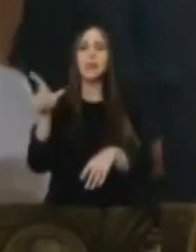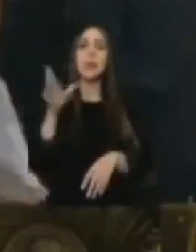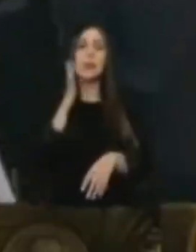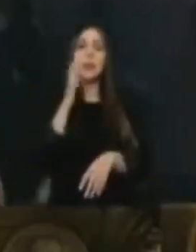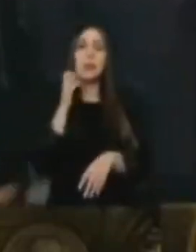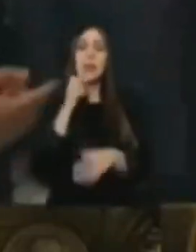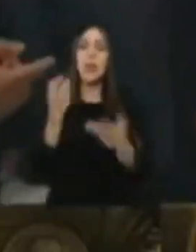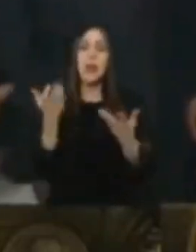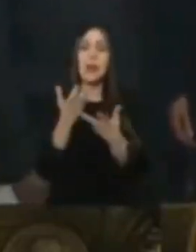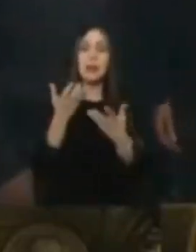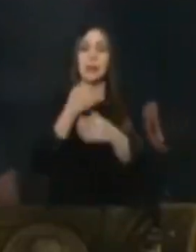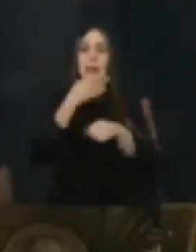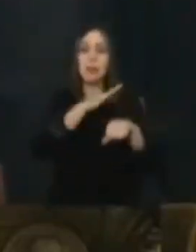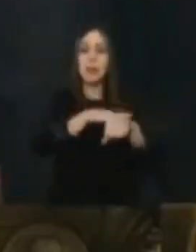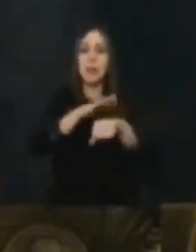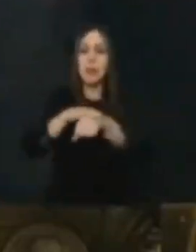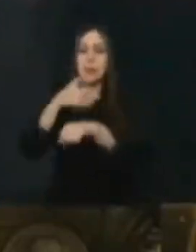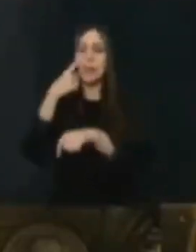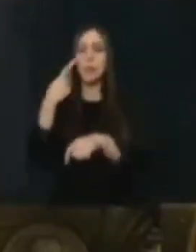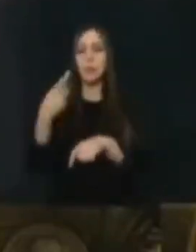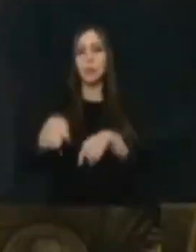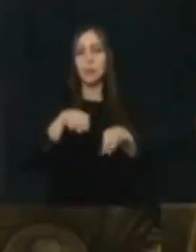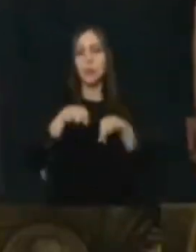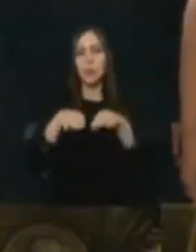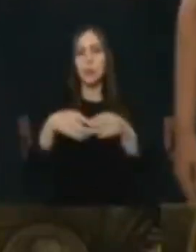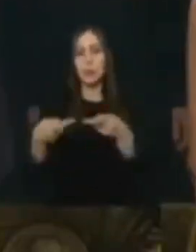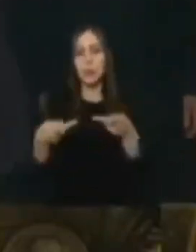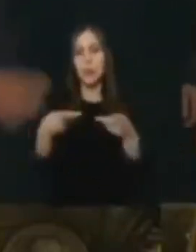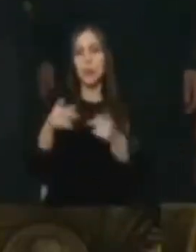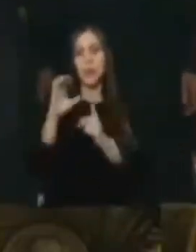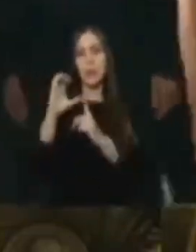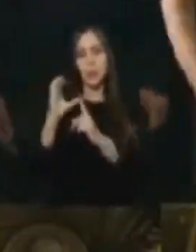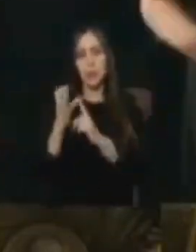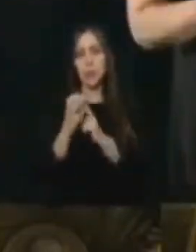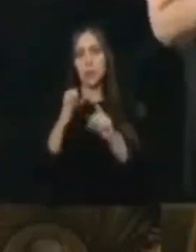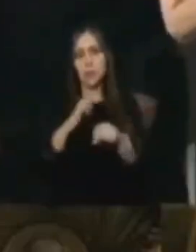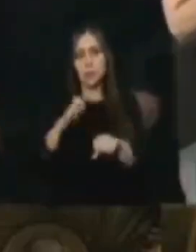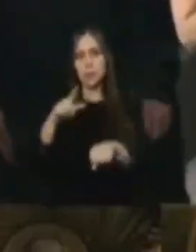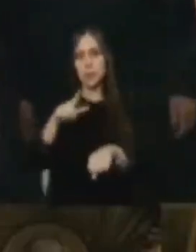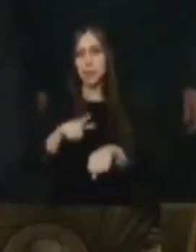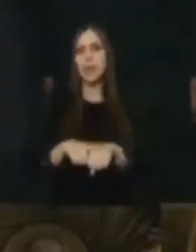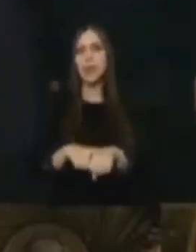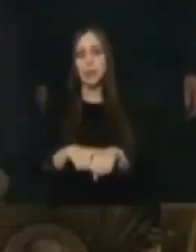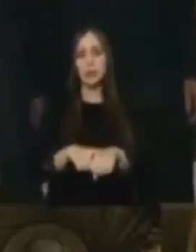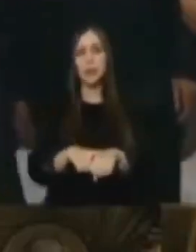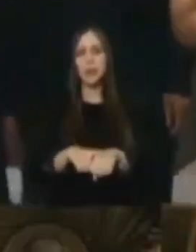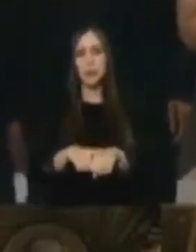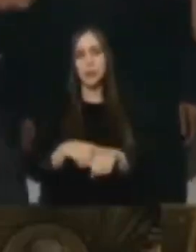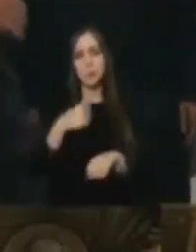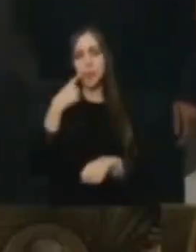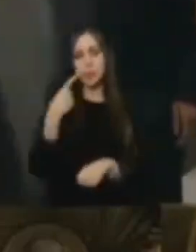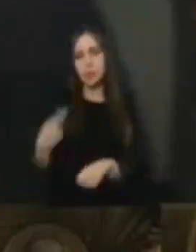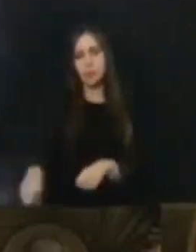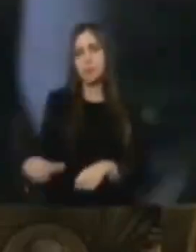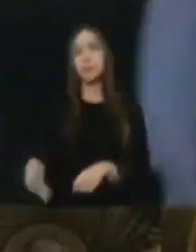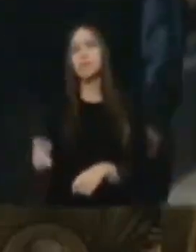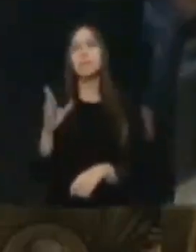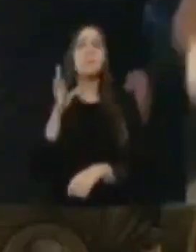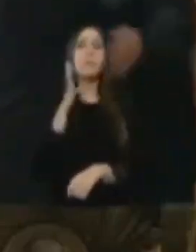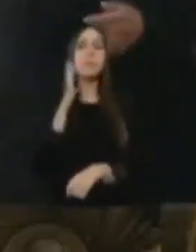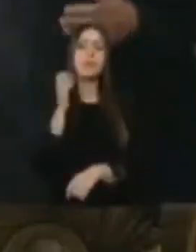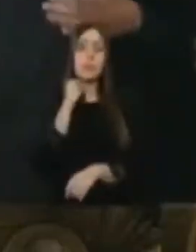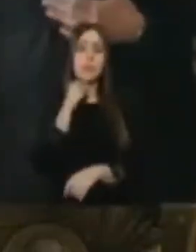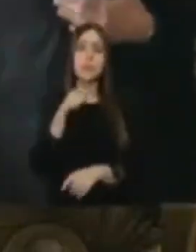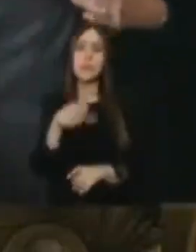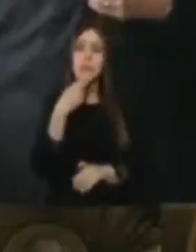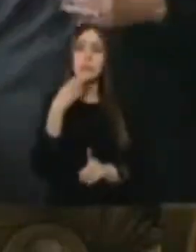República, como parte del trabajo que hace la comisión. Hay una comisión especial conformada en esta Cámara con el único